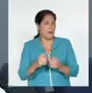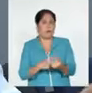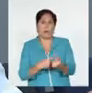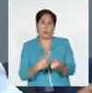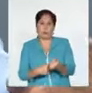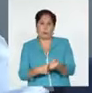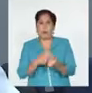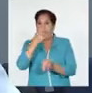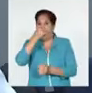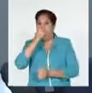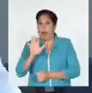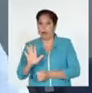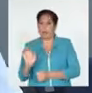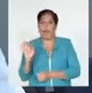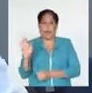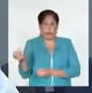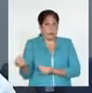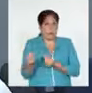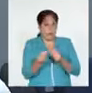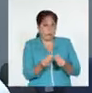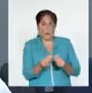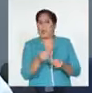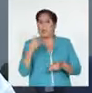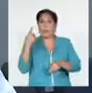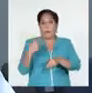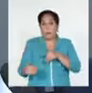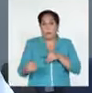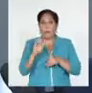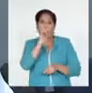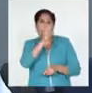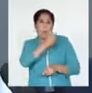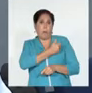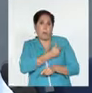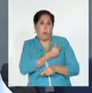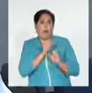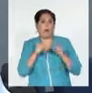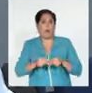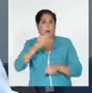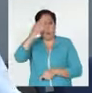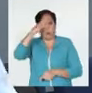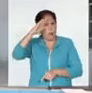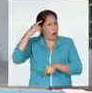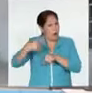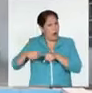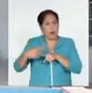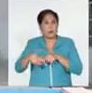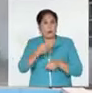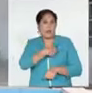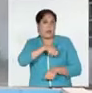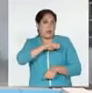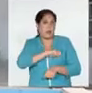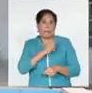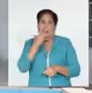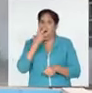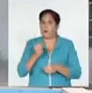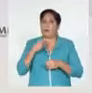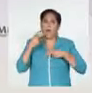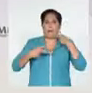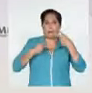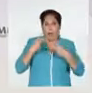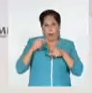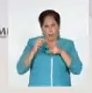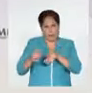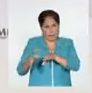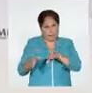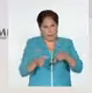sedimentando y cómo se fueron acumulando en un plato de comida diferentes tradiciones y diferentes historias Varadero gourmet ya en su décimo